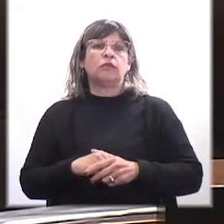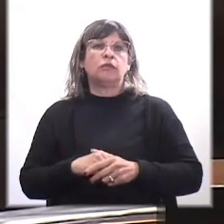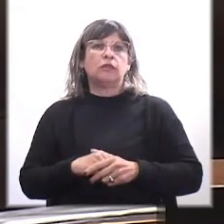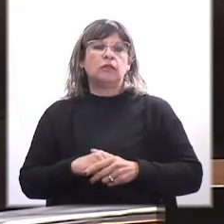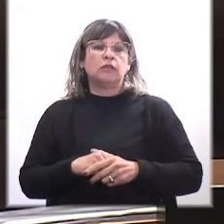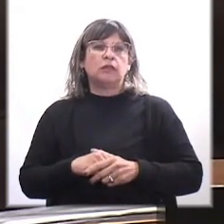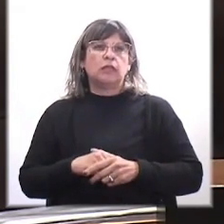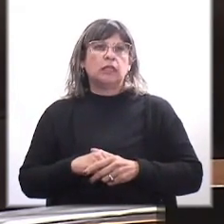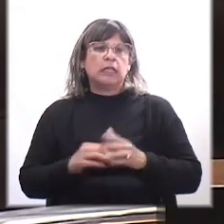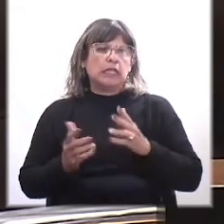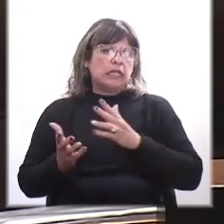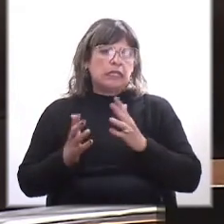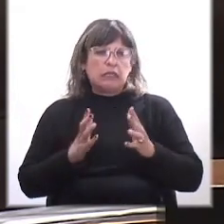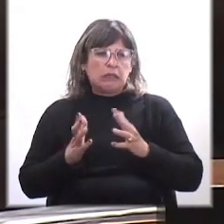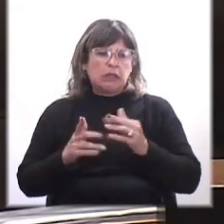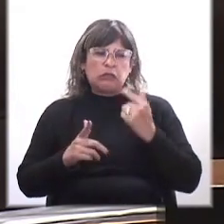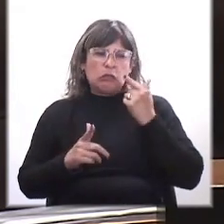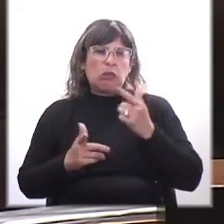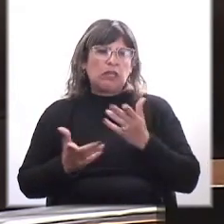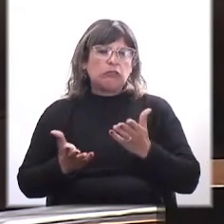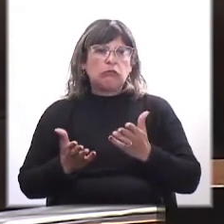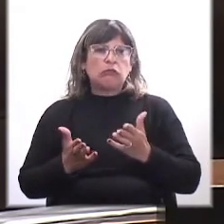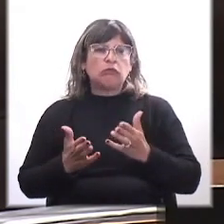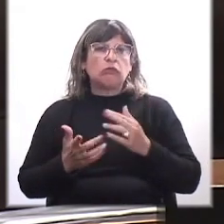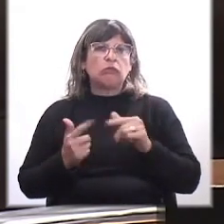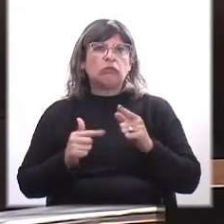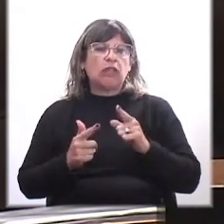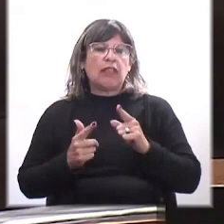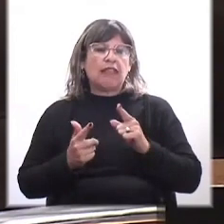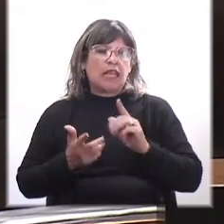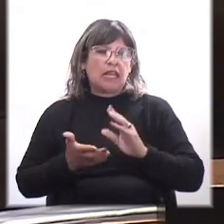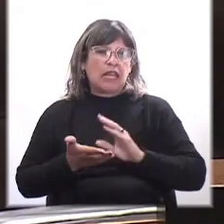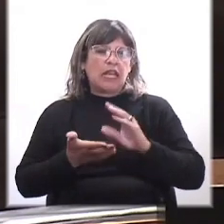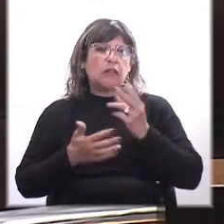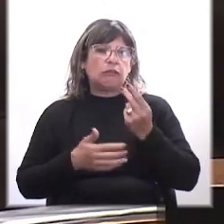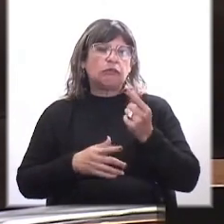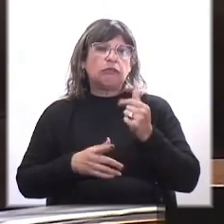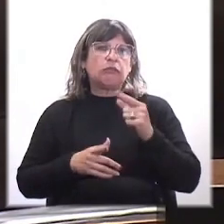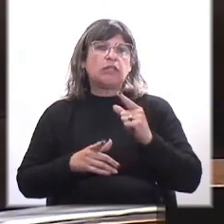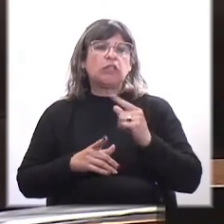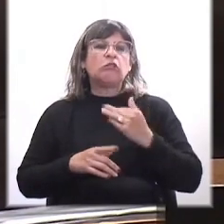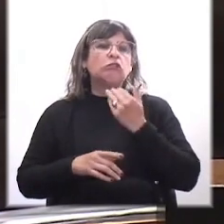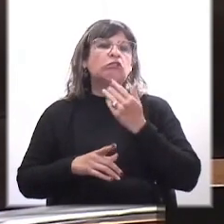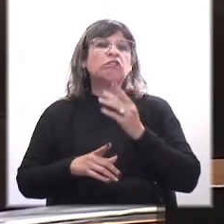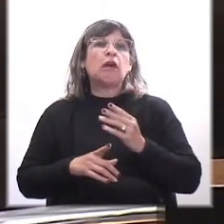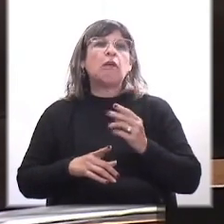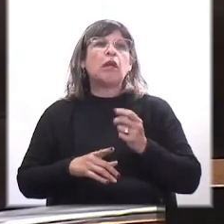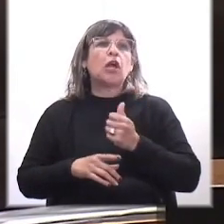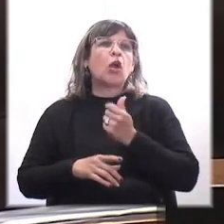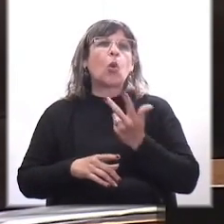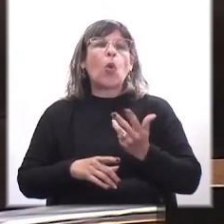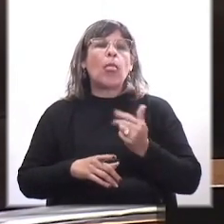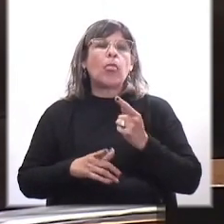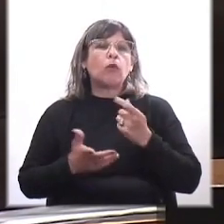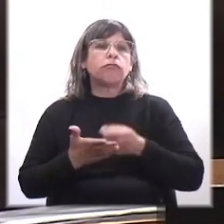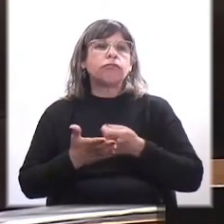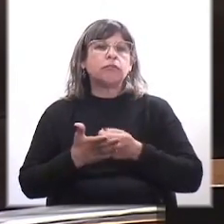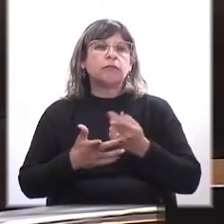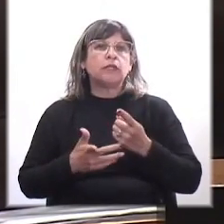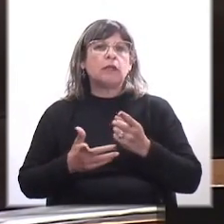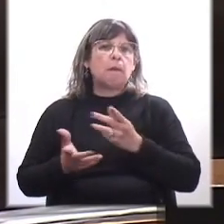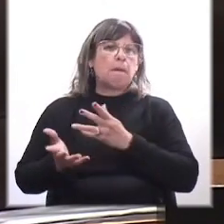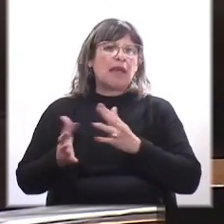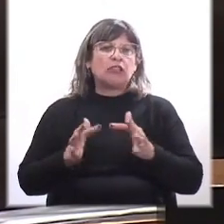y la estimación a ciencia cierta exacta de los montos que alcanzarán esos juicios no se sabe, pero las estimaciones